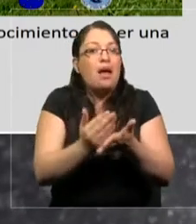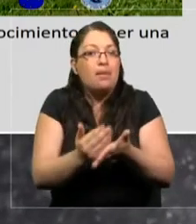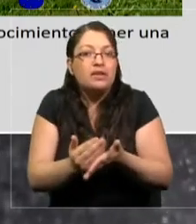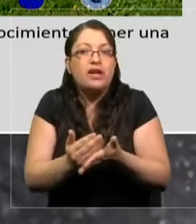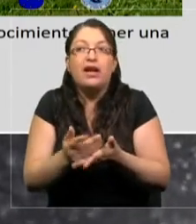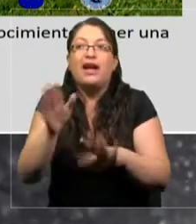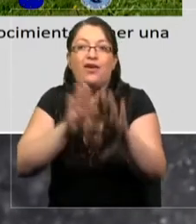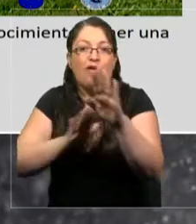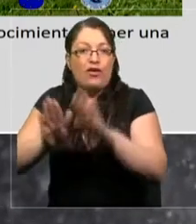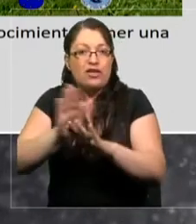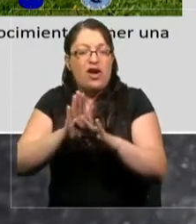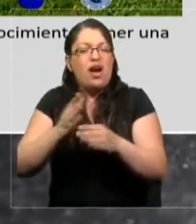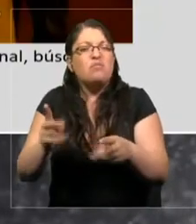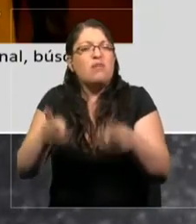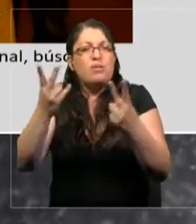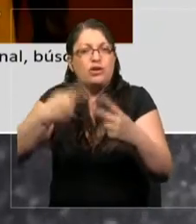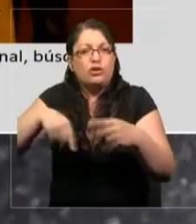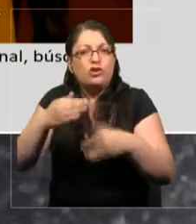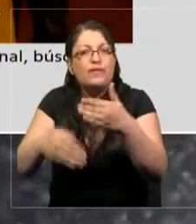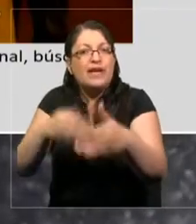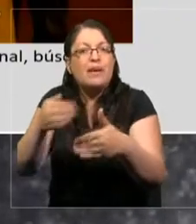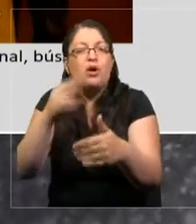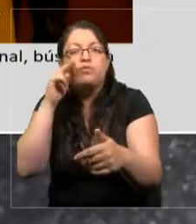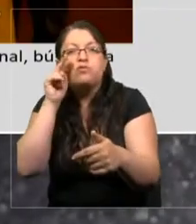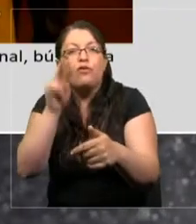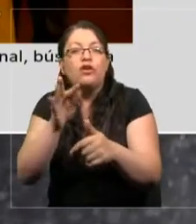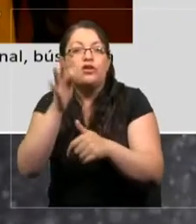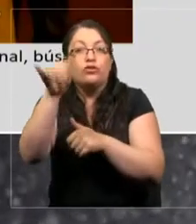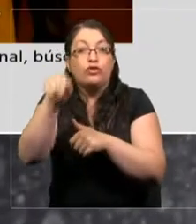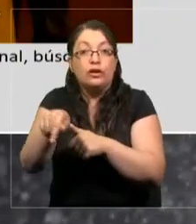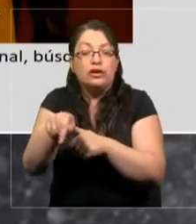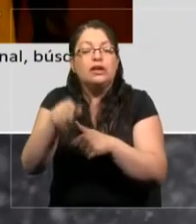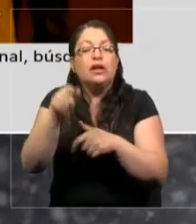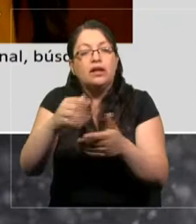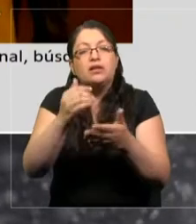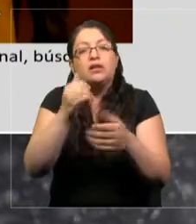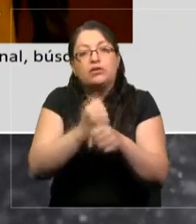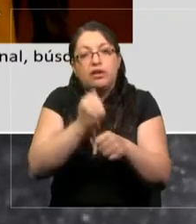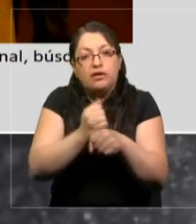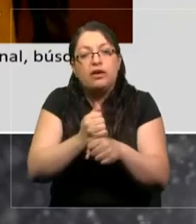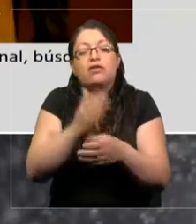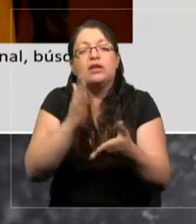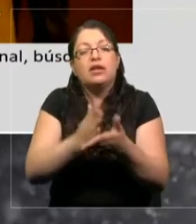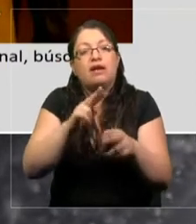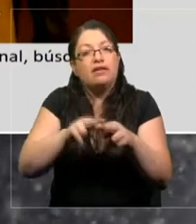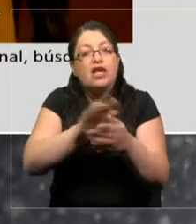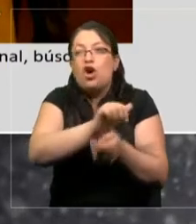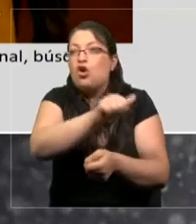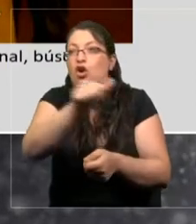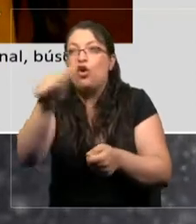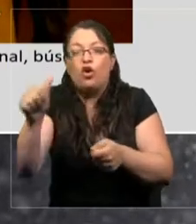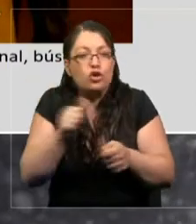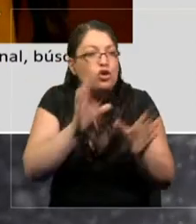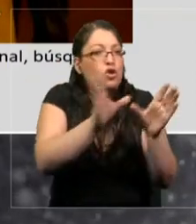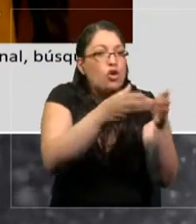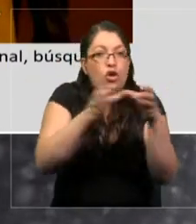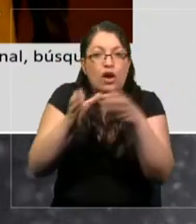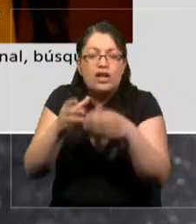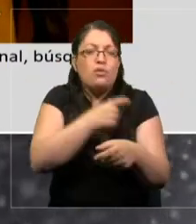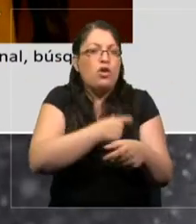conservación que nos permita avanzar hacia esa visión este un trabajo que se tiene que hacer con todos los actores los organismos gubernamentales